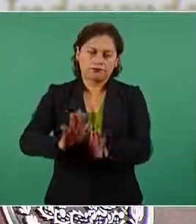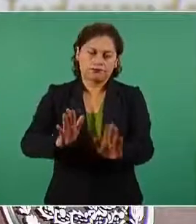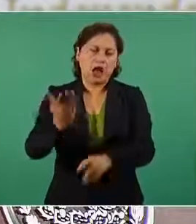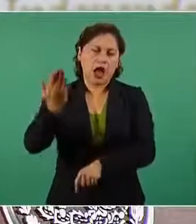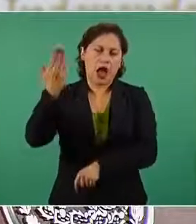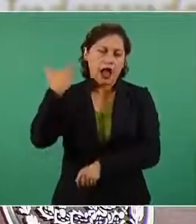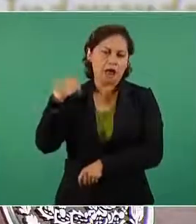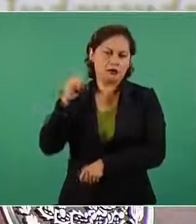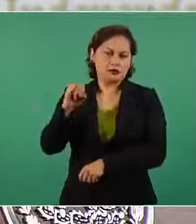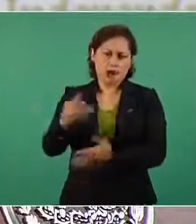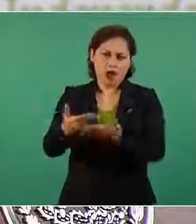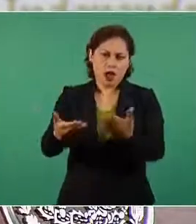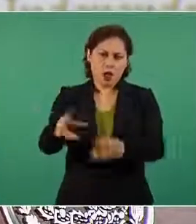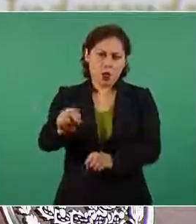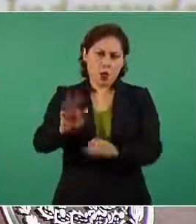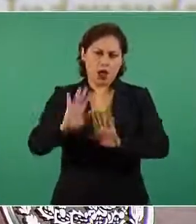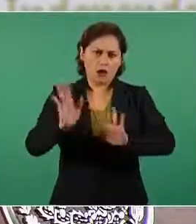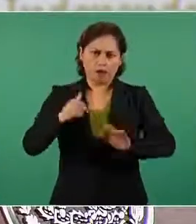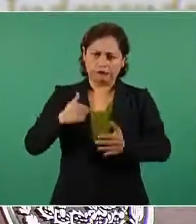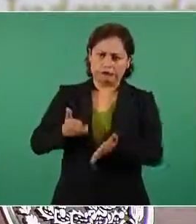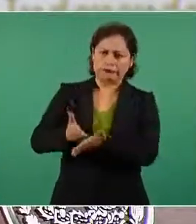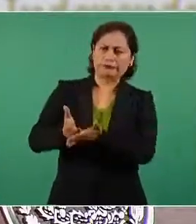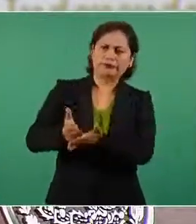este mismo poder se va a renovar.